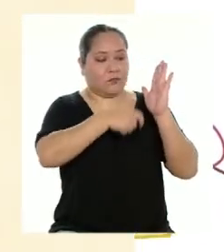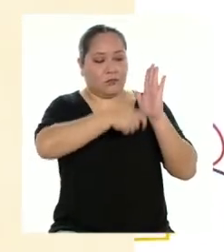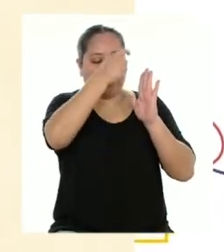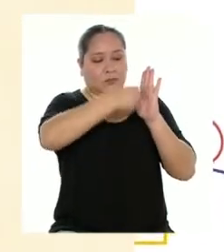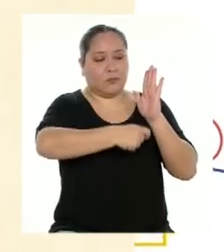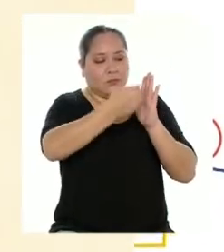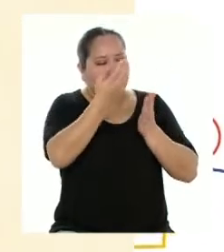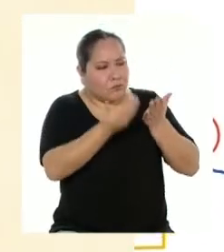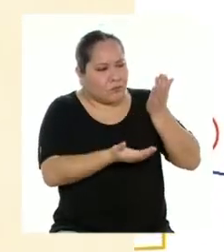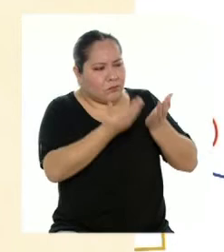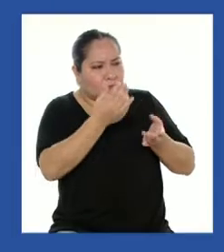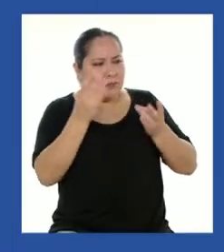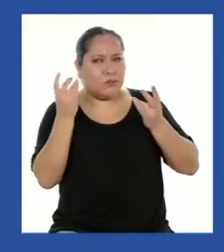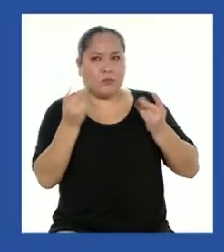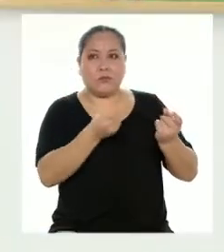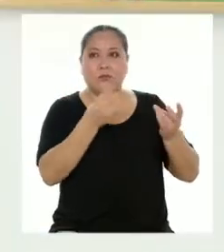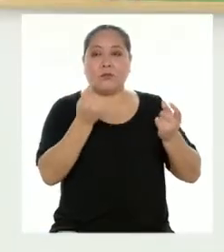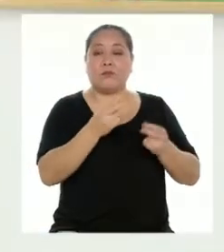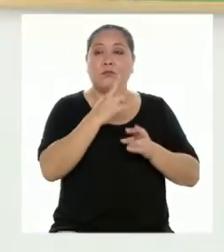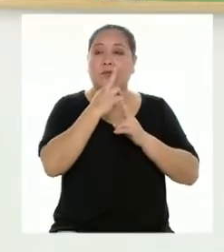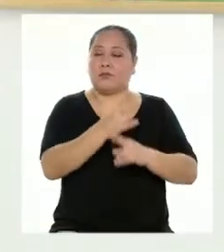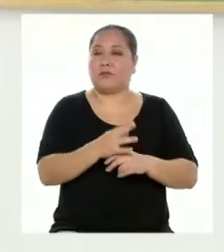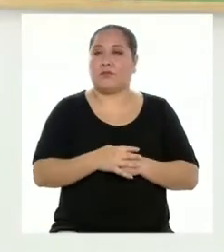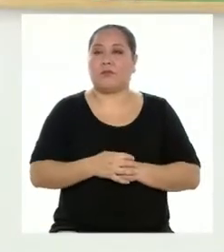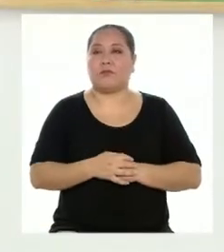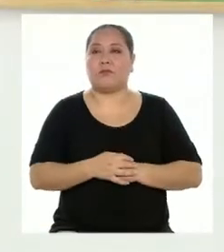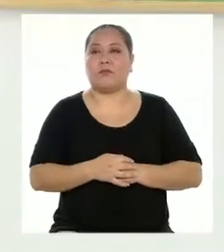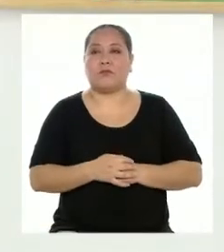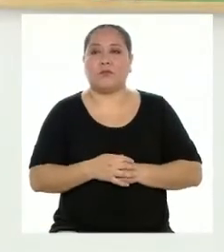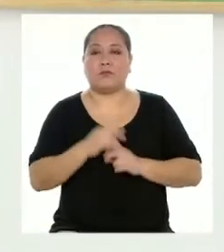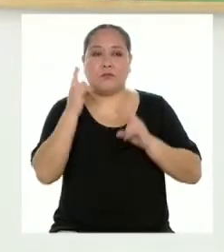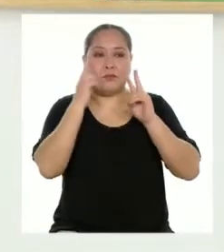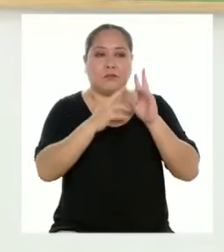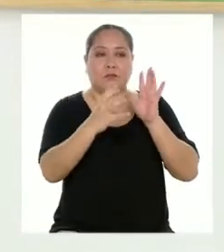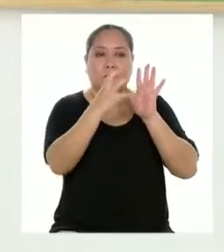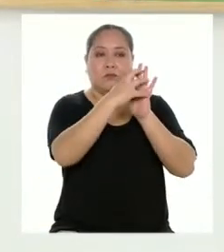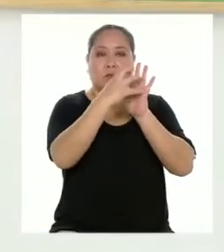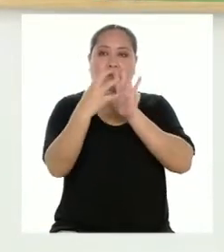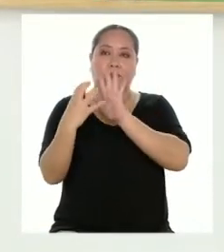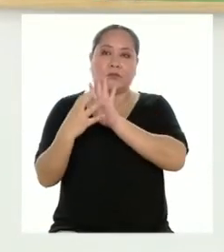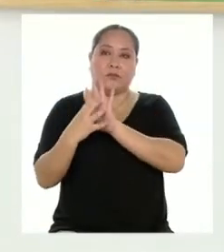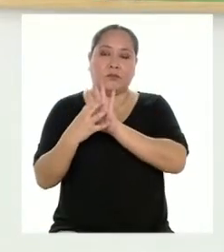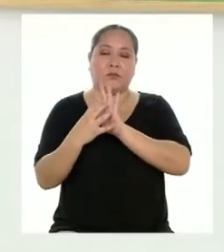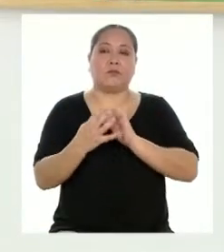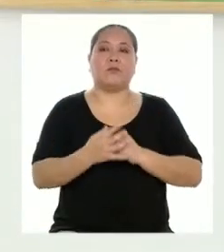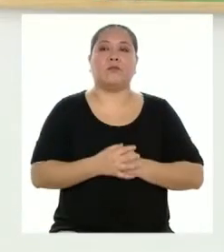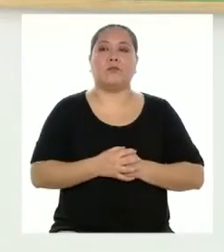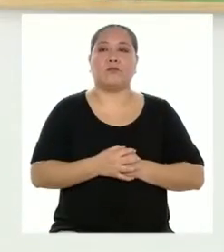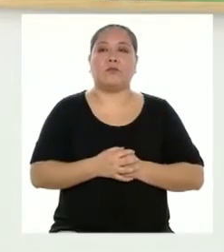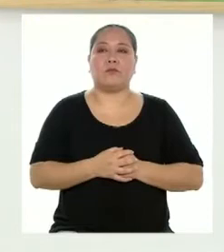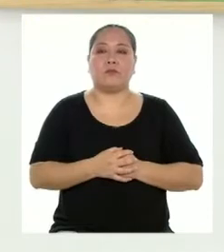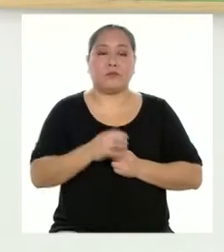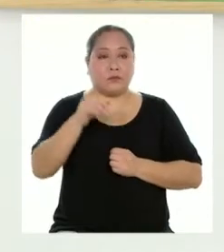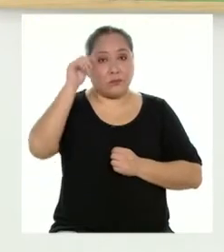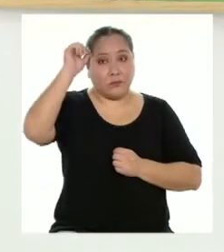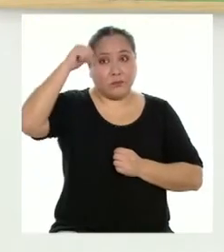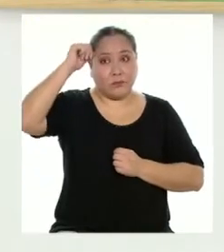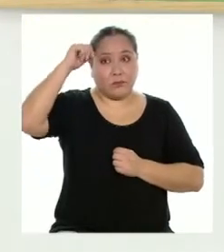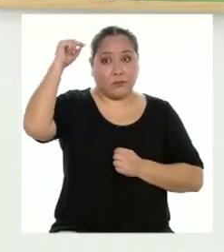comparar datos rápidamente. Es el turno de los diagramas de sectores circulares o diagramas de pastel. Recordemos que para